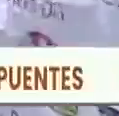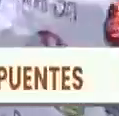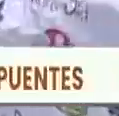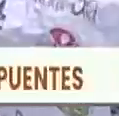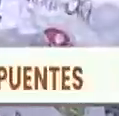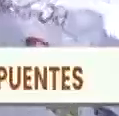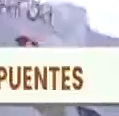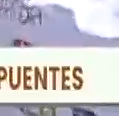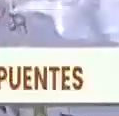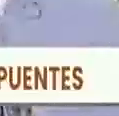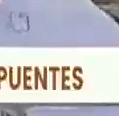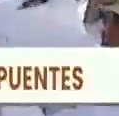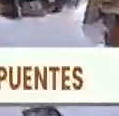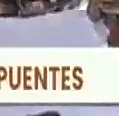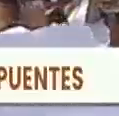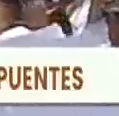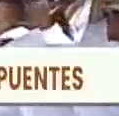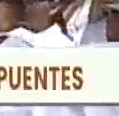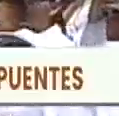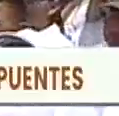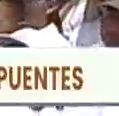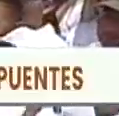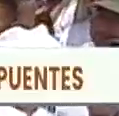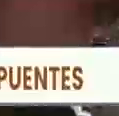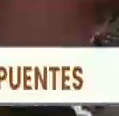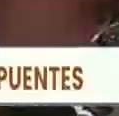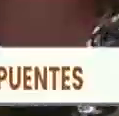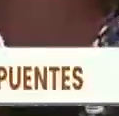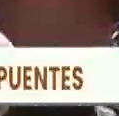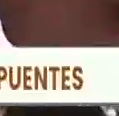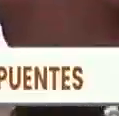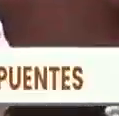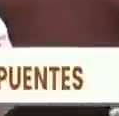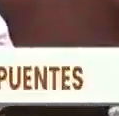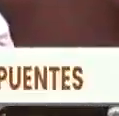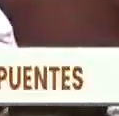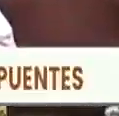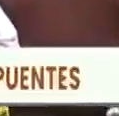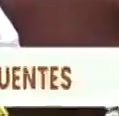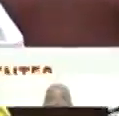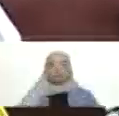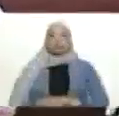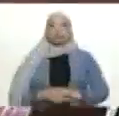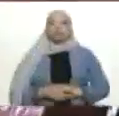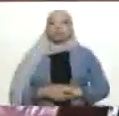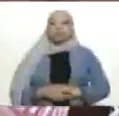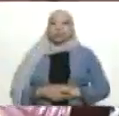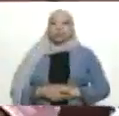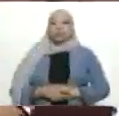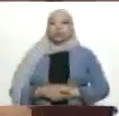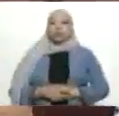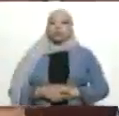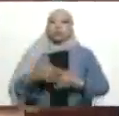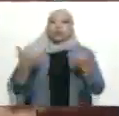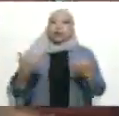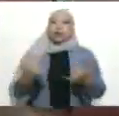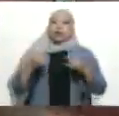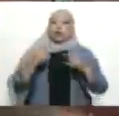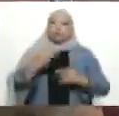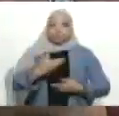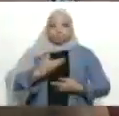Bien, señores, llegó el momento ahora de hacerle honor a quien honor merece. Vamos a hacer una entrega de reconocimientos que